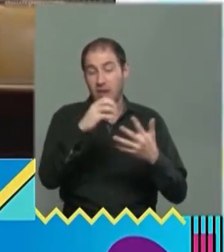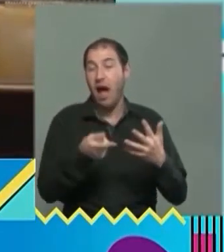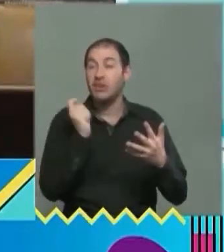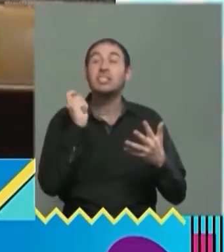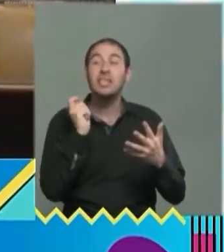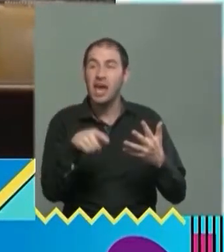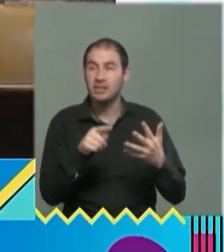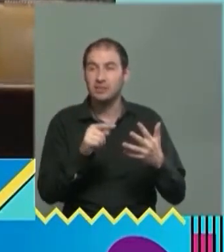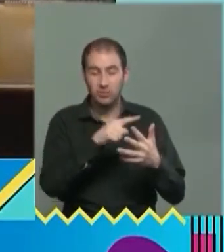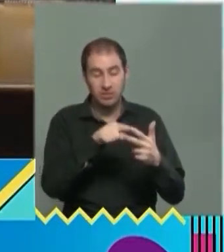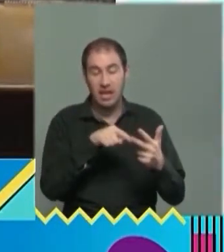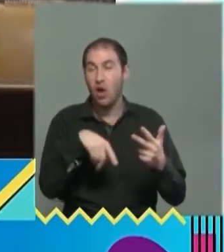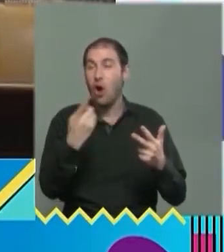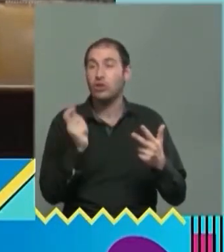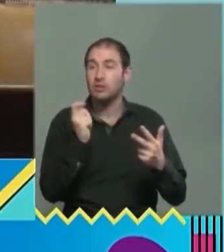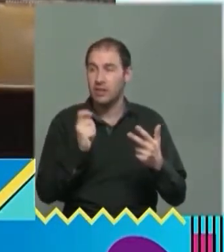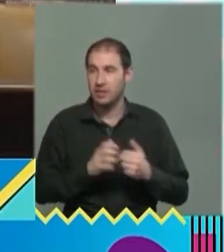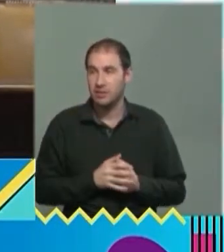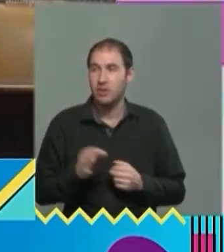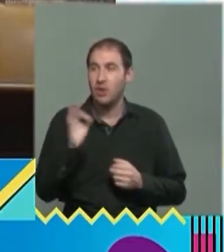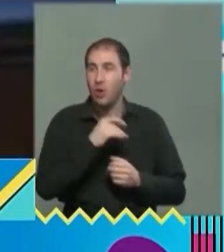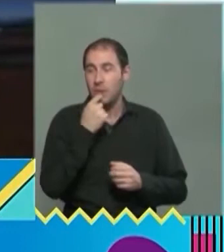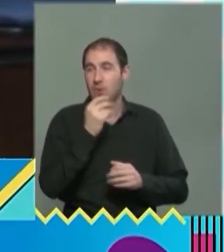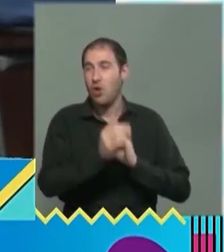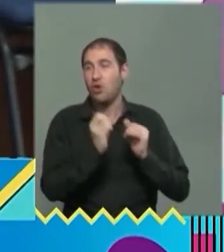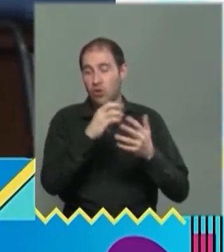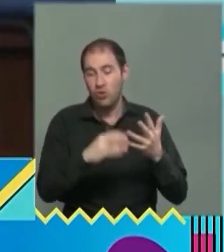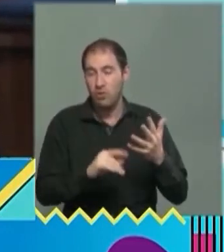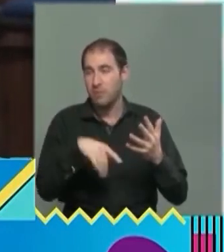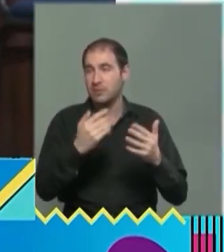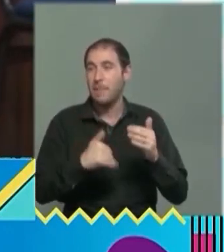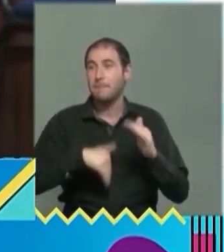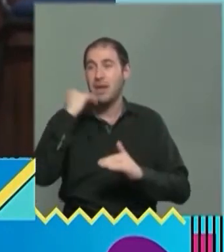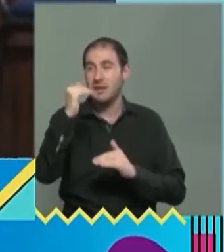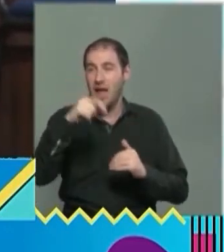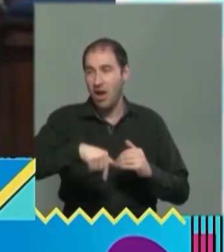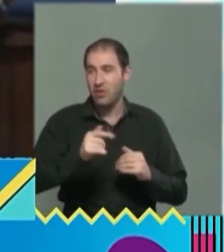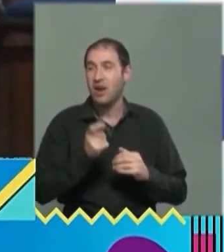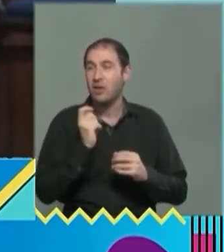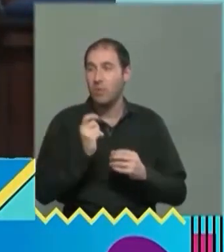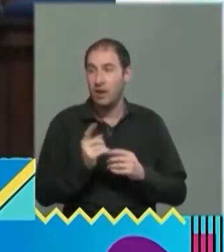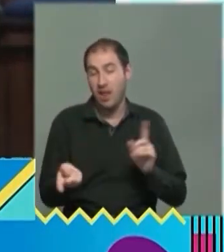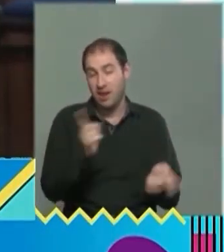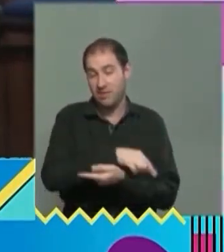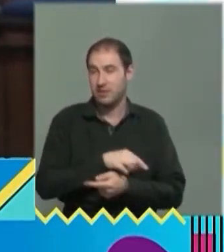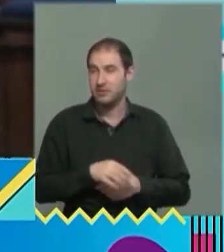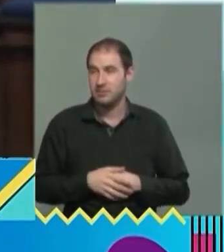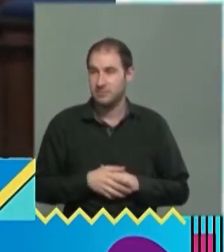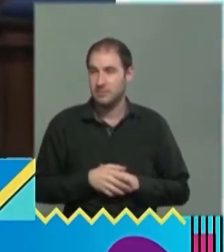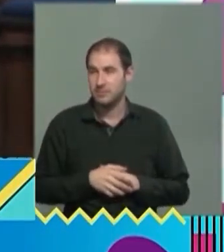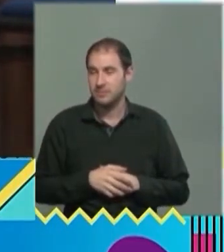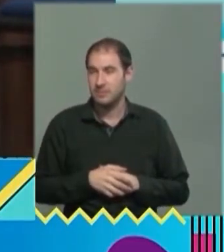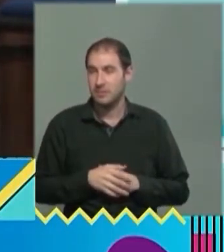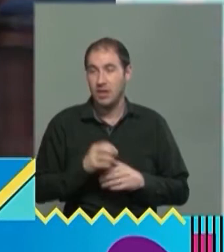van a ser los otros 3, o que digan los nombres de cuáles son la mayoría de ahora, que es al revés.